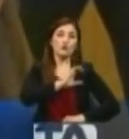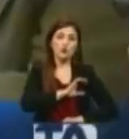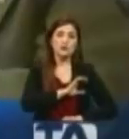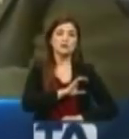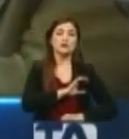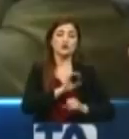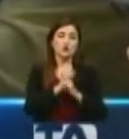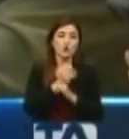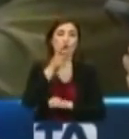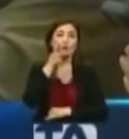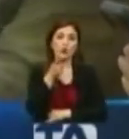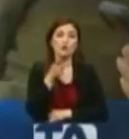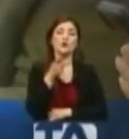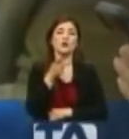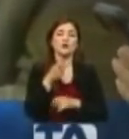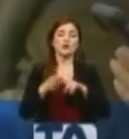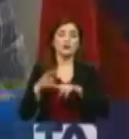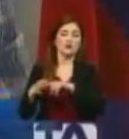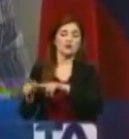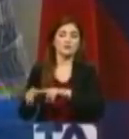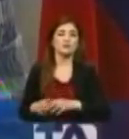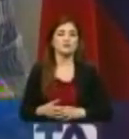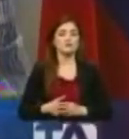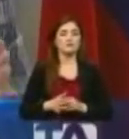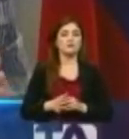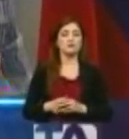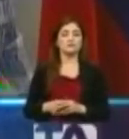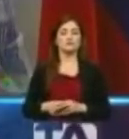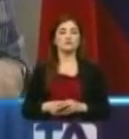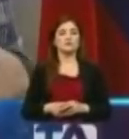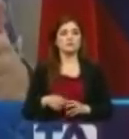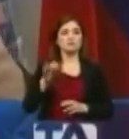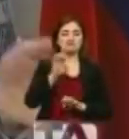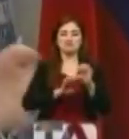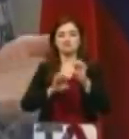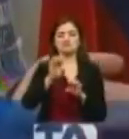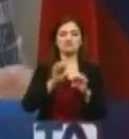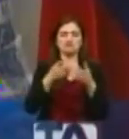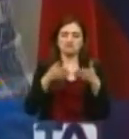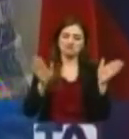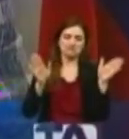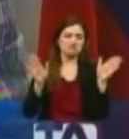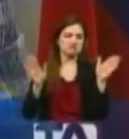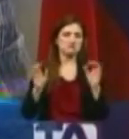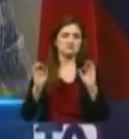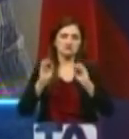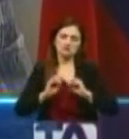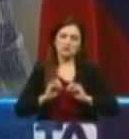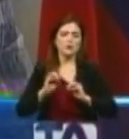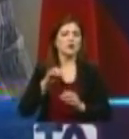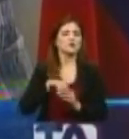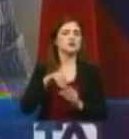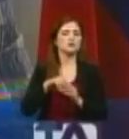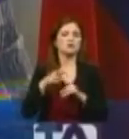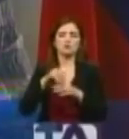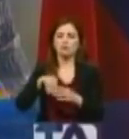municipios, entidades públicas, entre otras. El examen está abierto y en su desarrollo podría incluir eventualmente